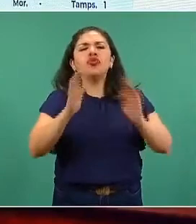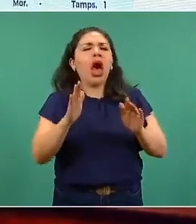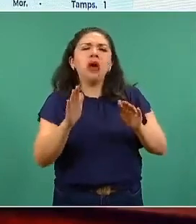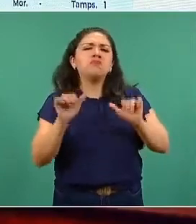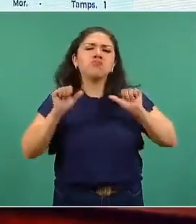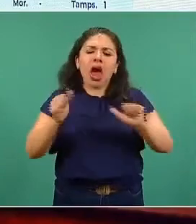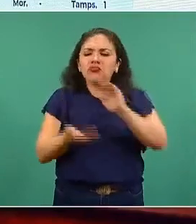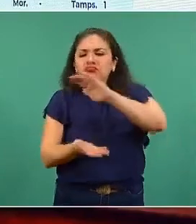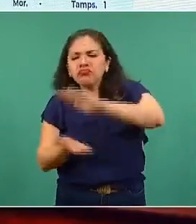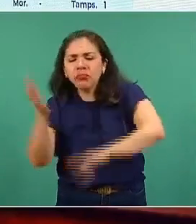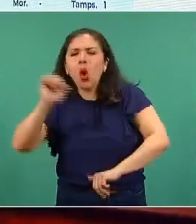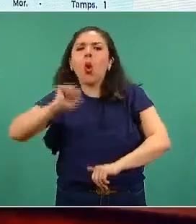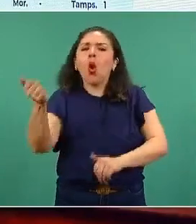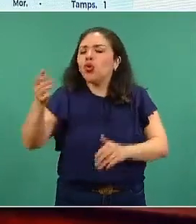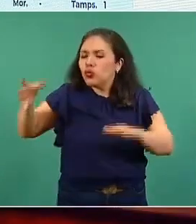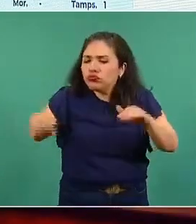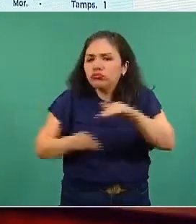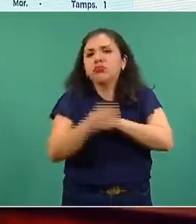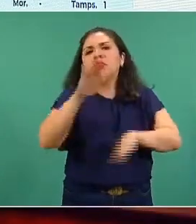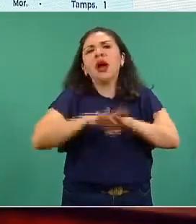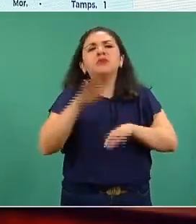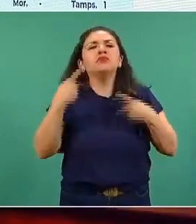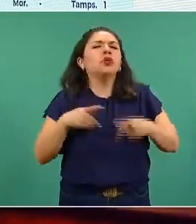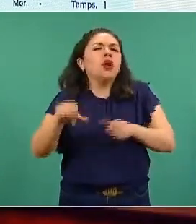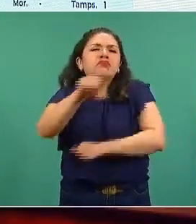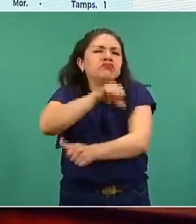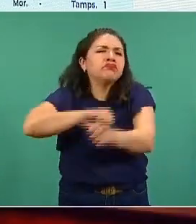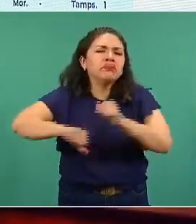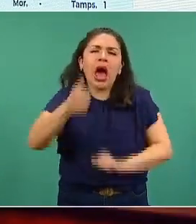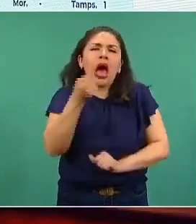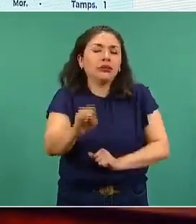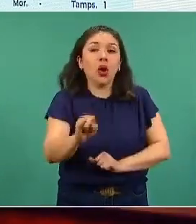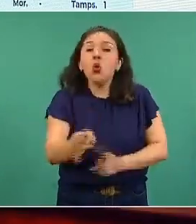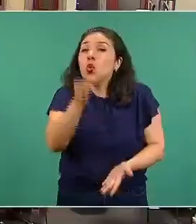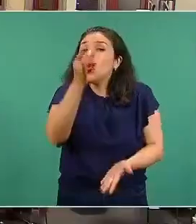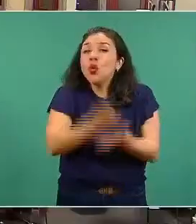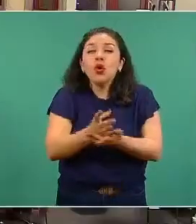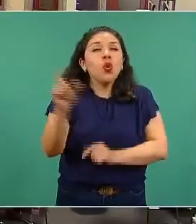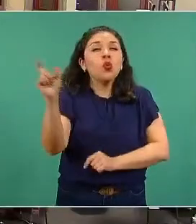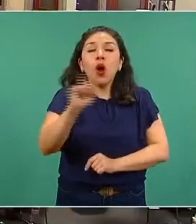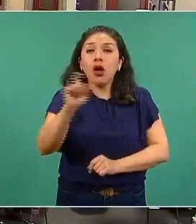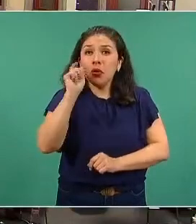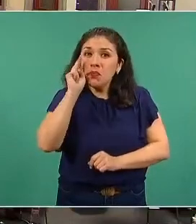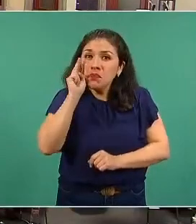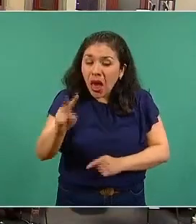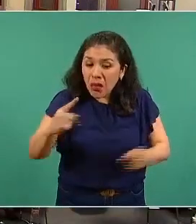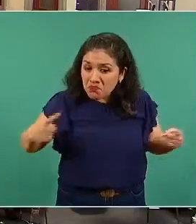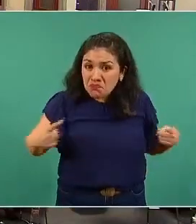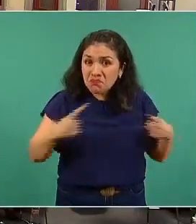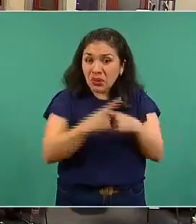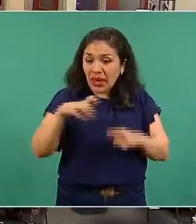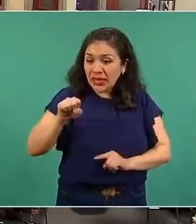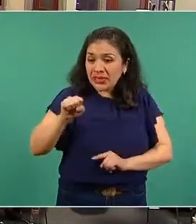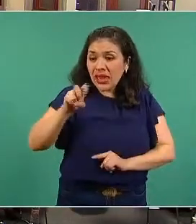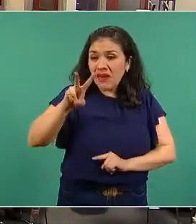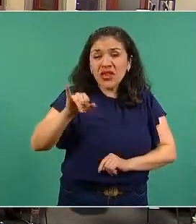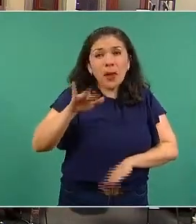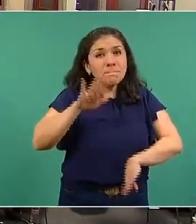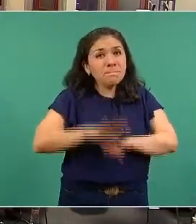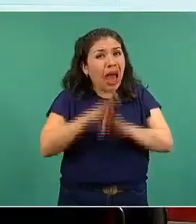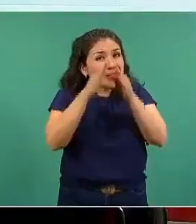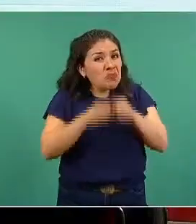y pueden ingresar nuevas personas. Solamente cuando se trate de una reacción, un ESAVI de